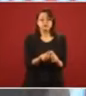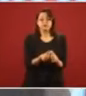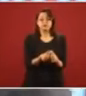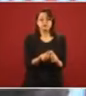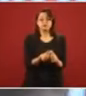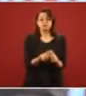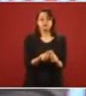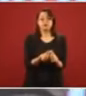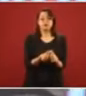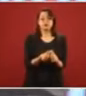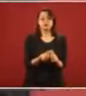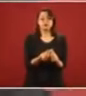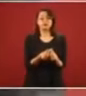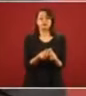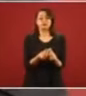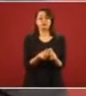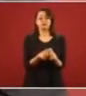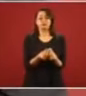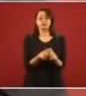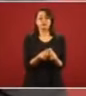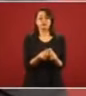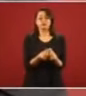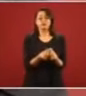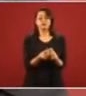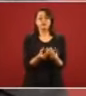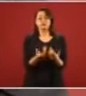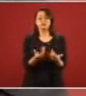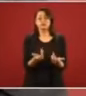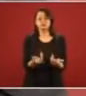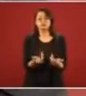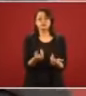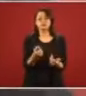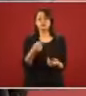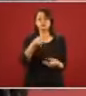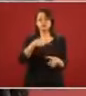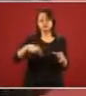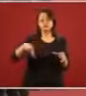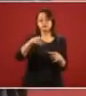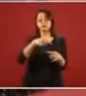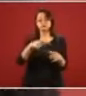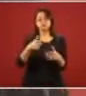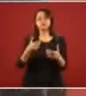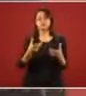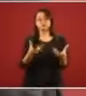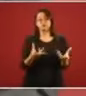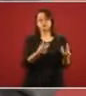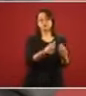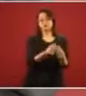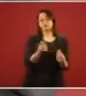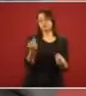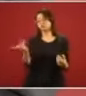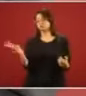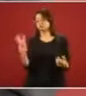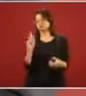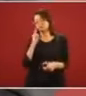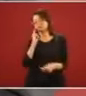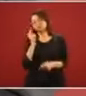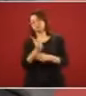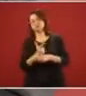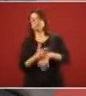y hubo un trabajo de inteligencia y se les detuvo.